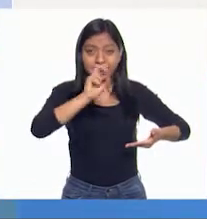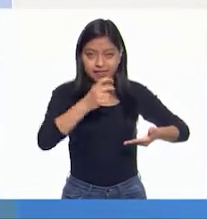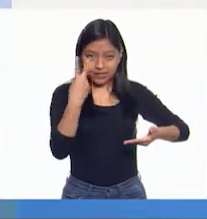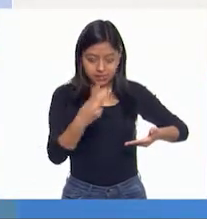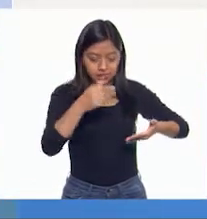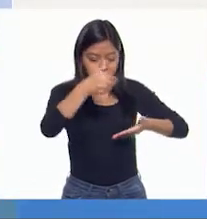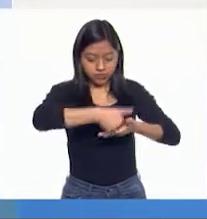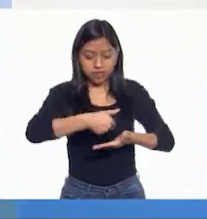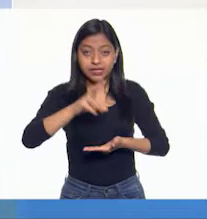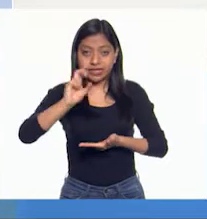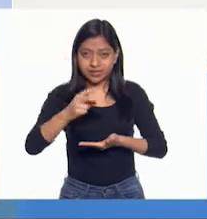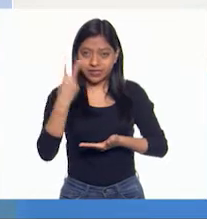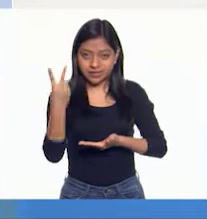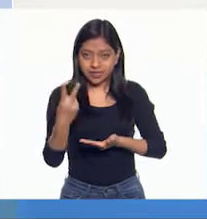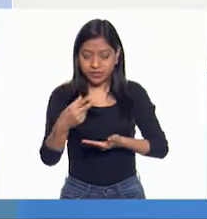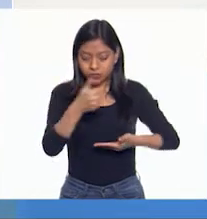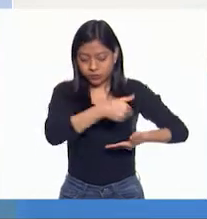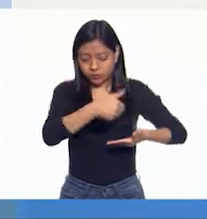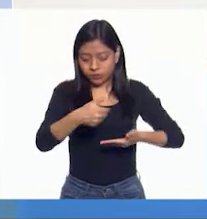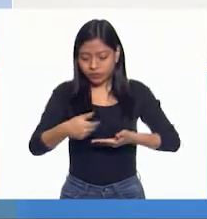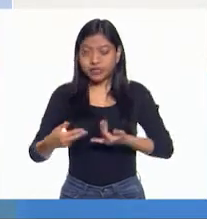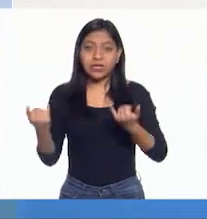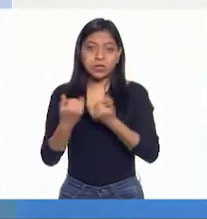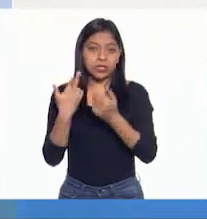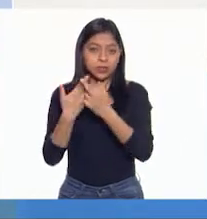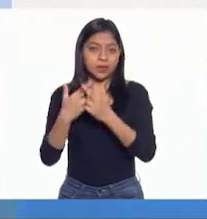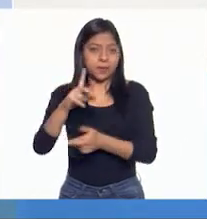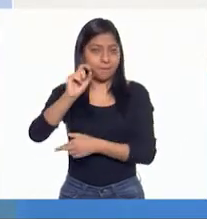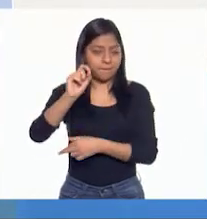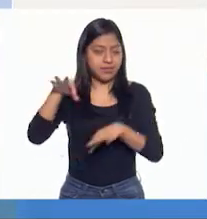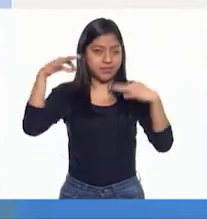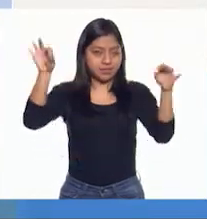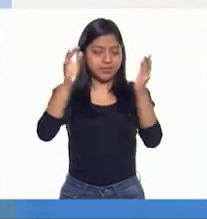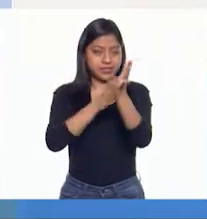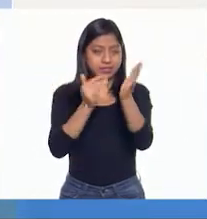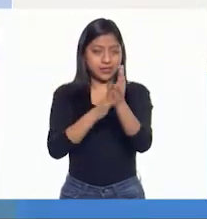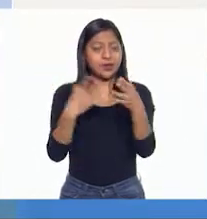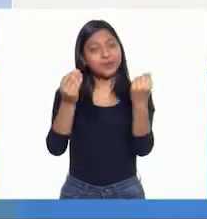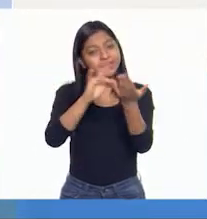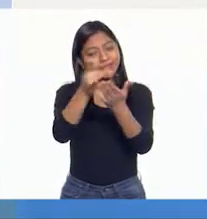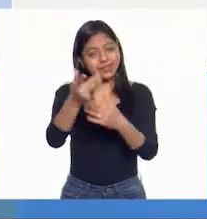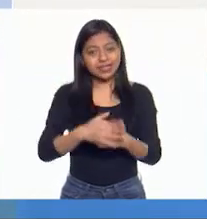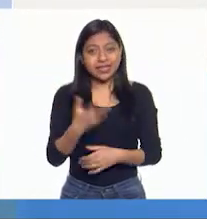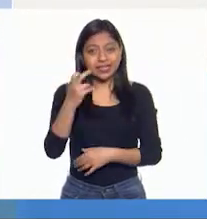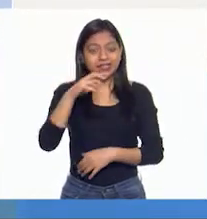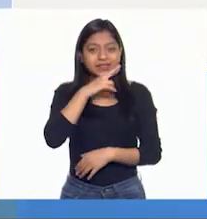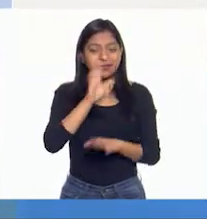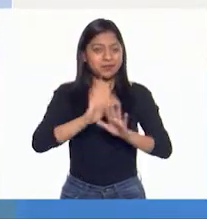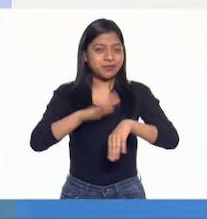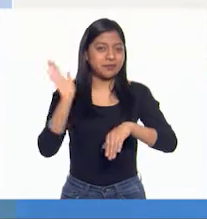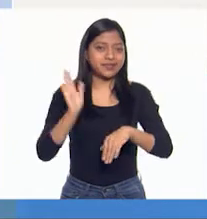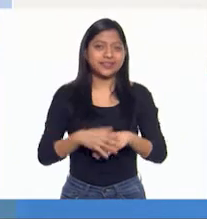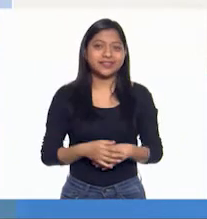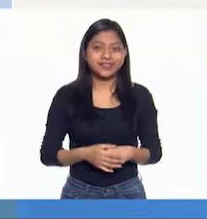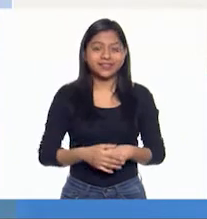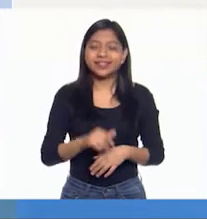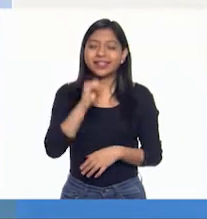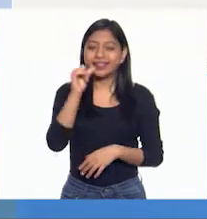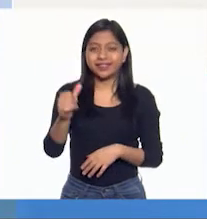sobran 20 hojas. Como correcto. Lo dijiste. Ay, maestro, muchísimas gracias. Fue mucho más fácil así. De nada,